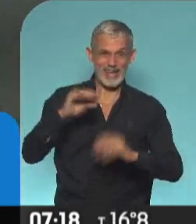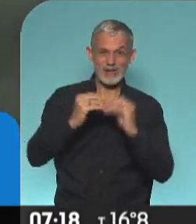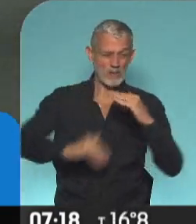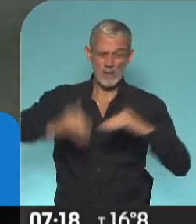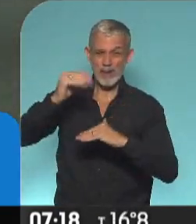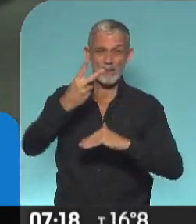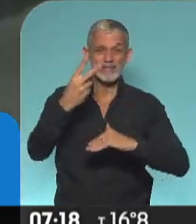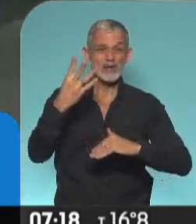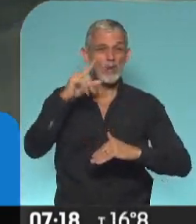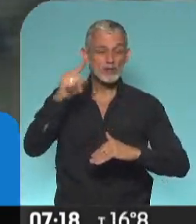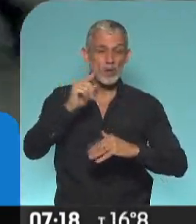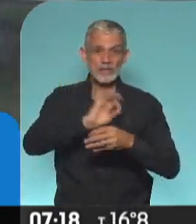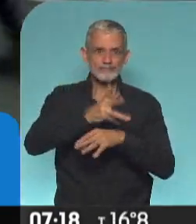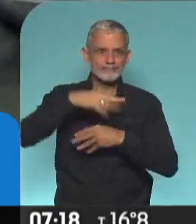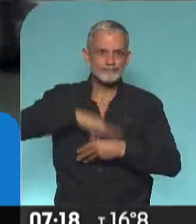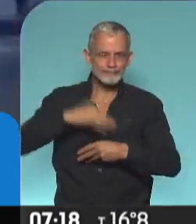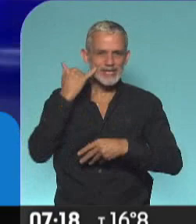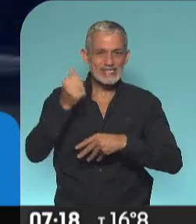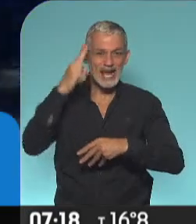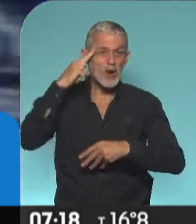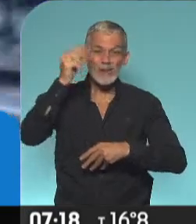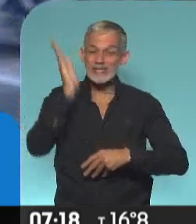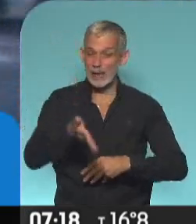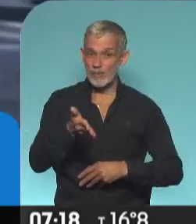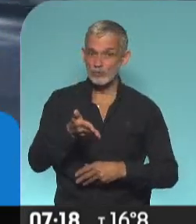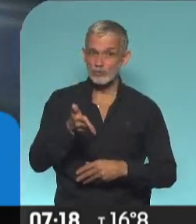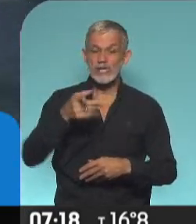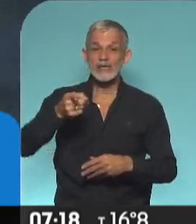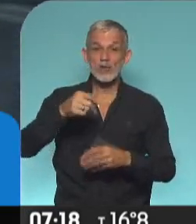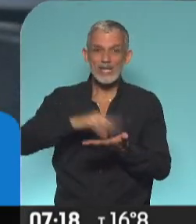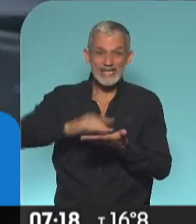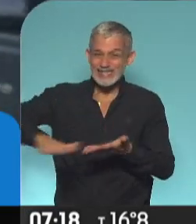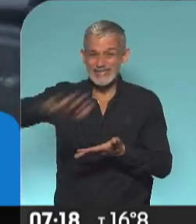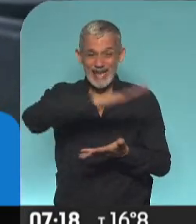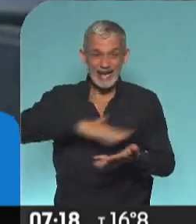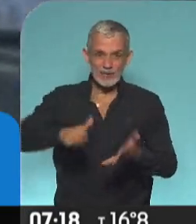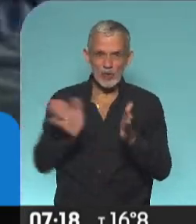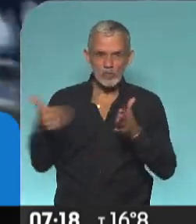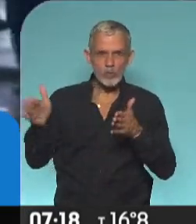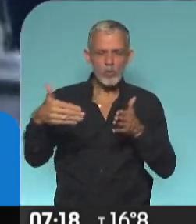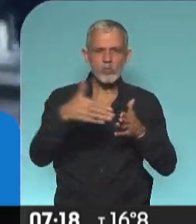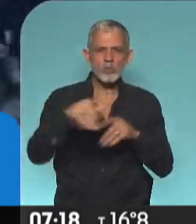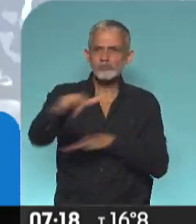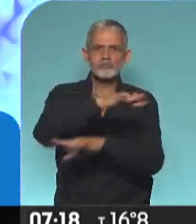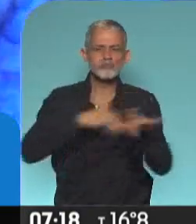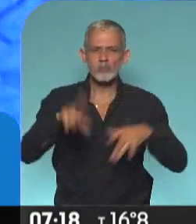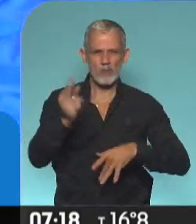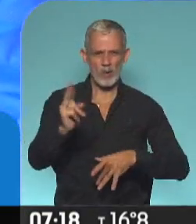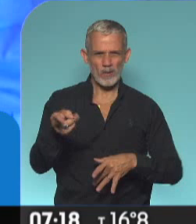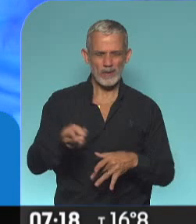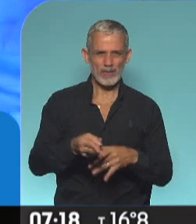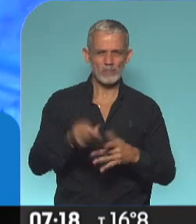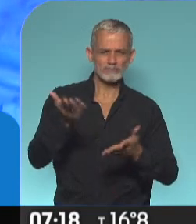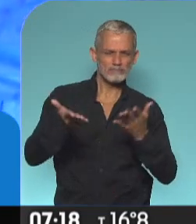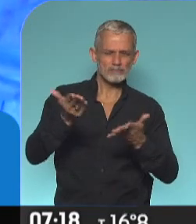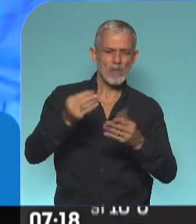24.000 positivos, en un solo día ya tiene el 90% de su territorio con restricciones de circulación. Según el balance